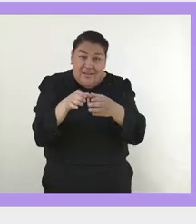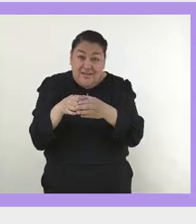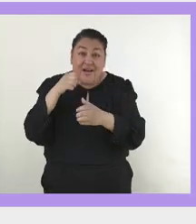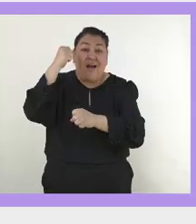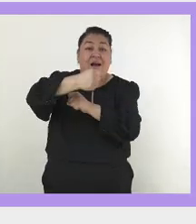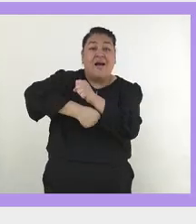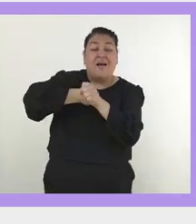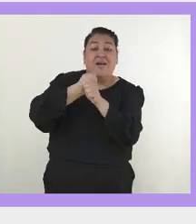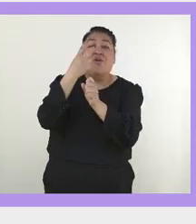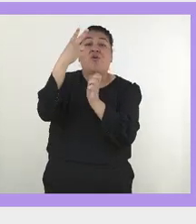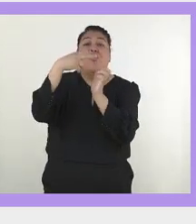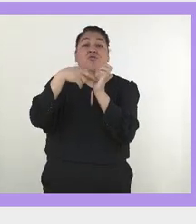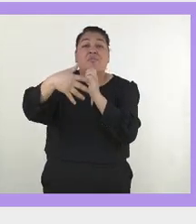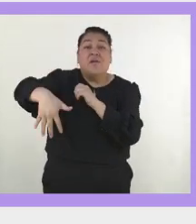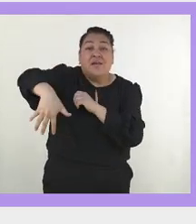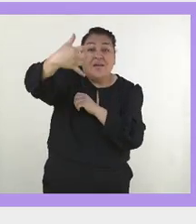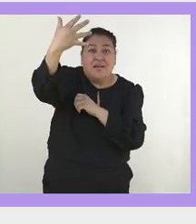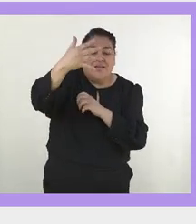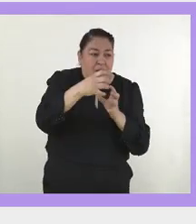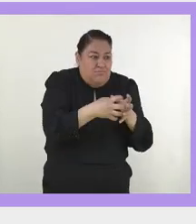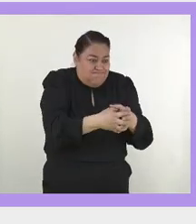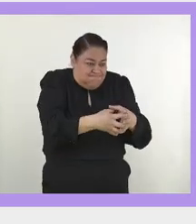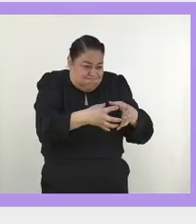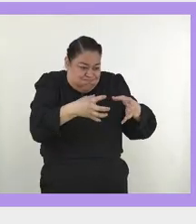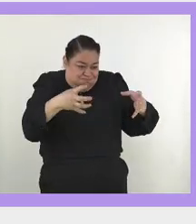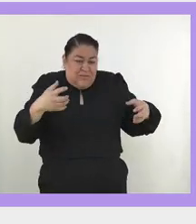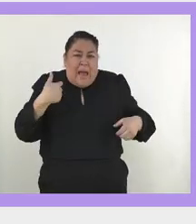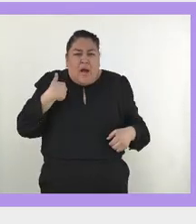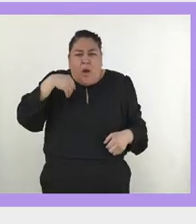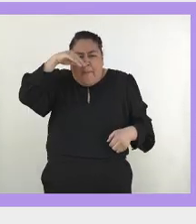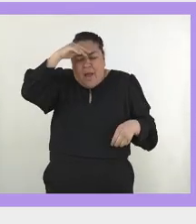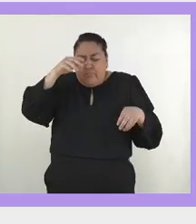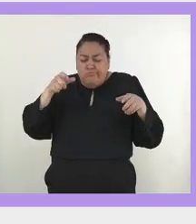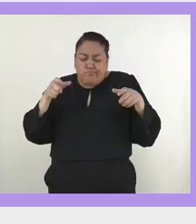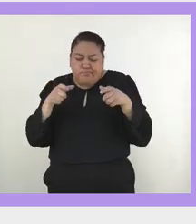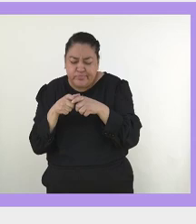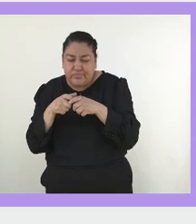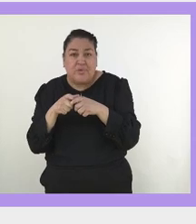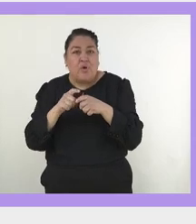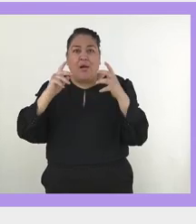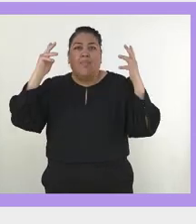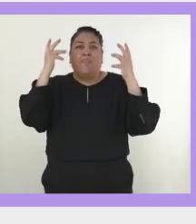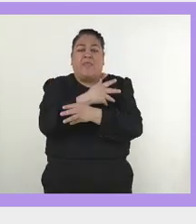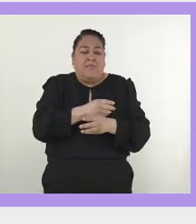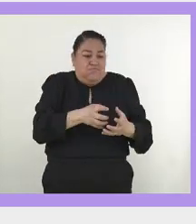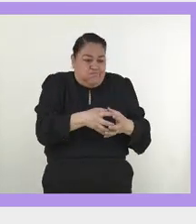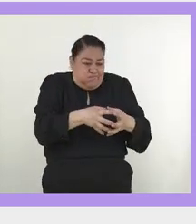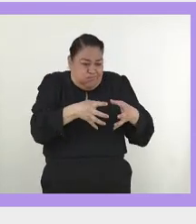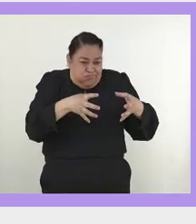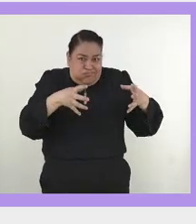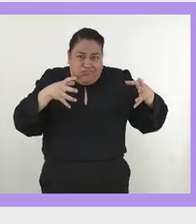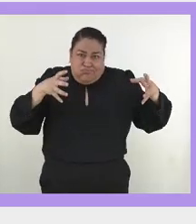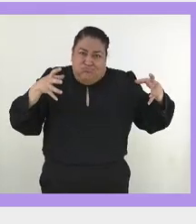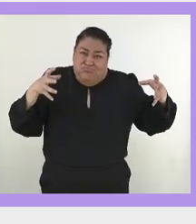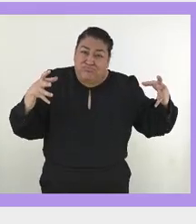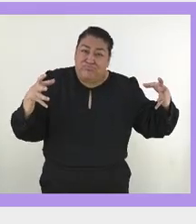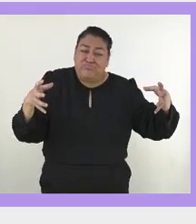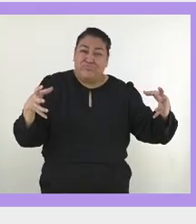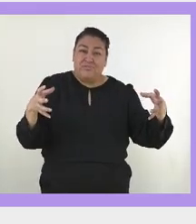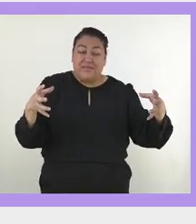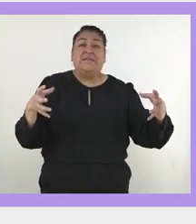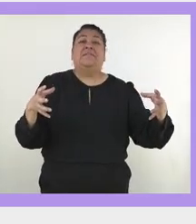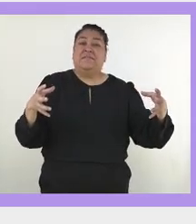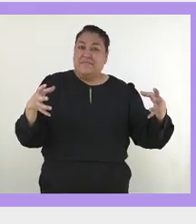para mí esa fue el arranque de de un sueño el comienzo de la historia como decíamos de algo grande